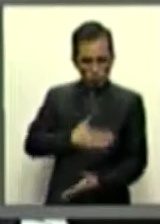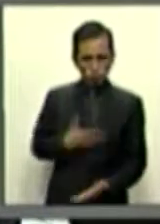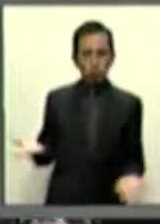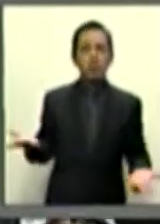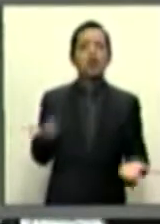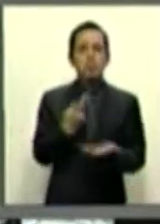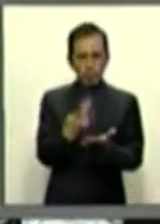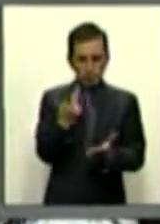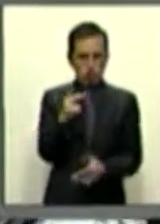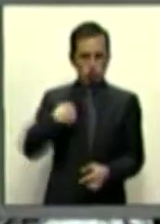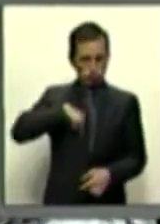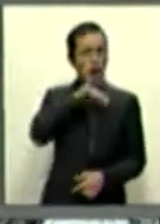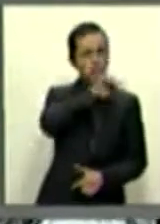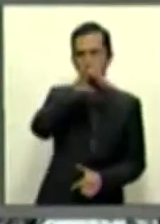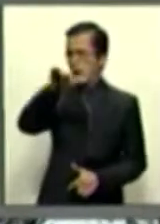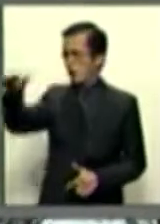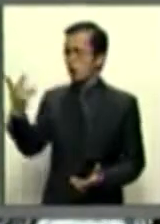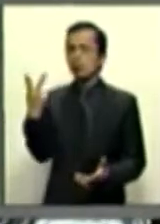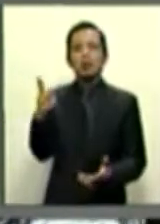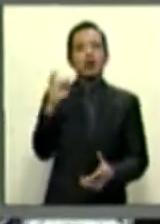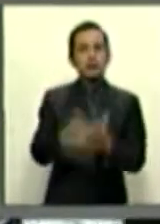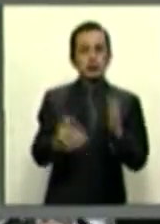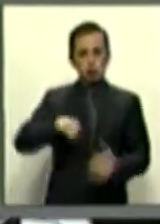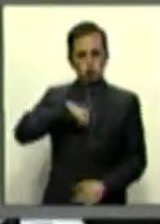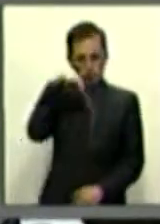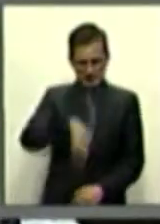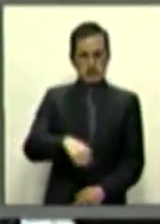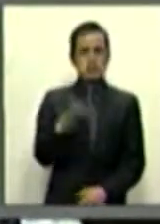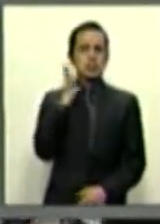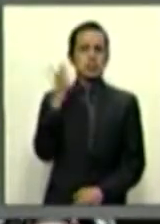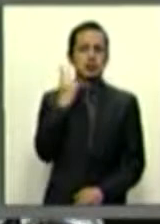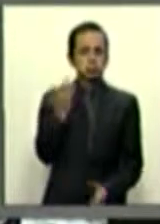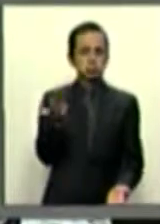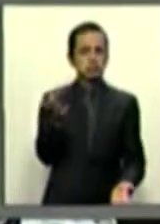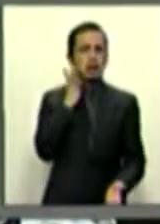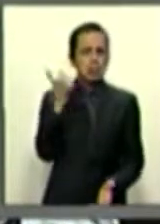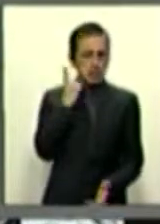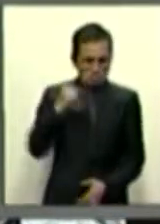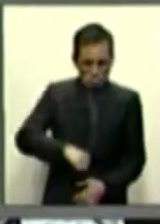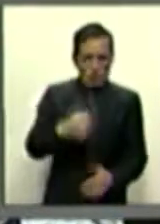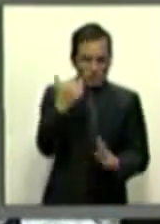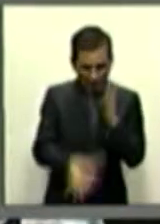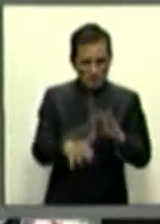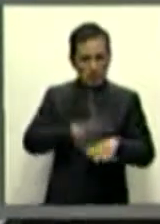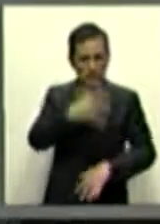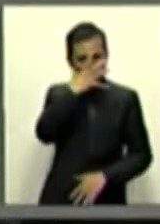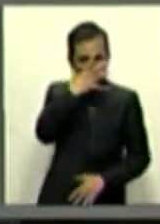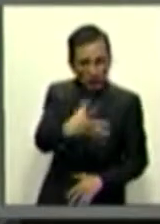nosotros. Esta Cámara no quiere entrarle en serio al tema de la paridad horizontal y